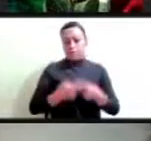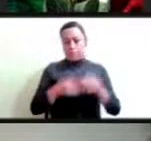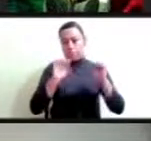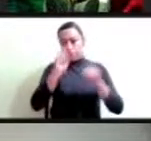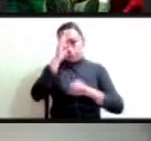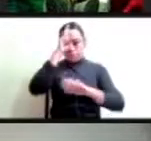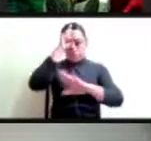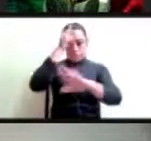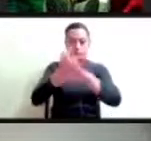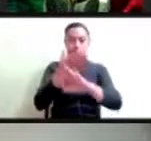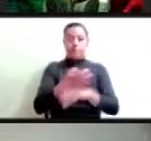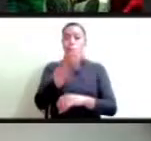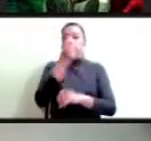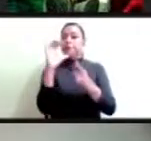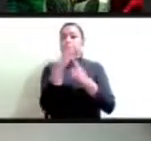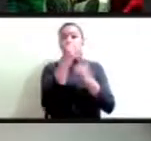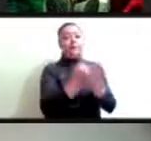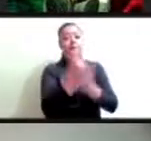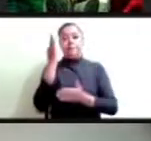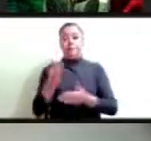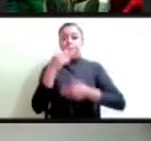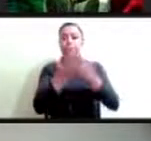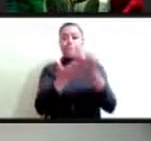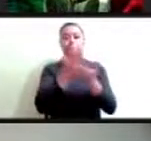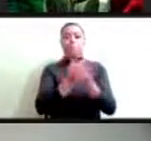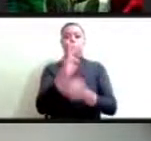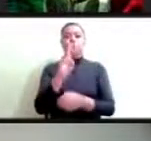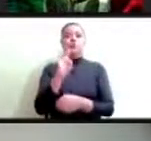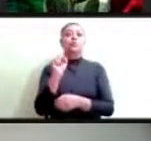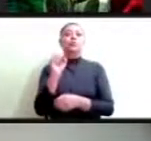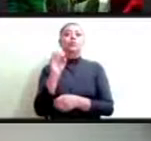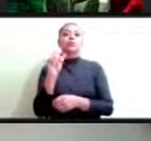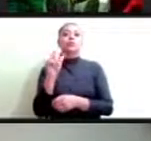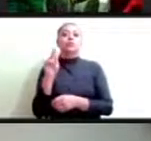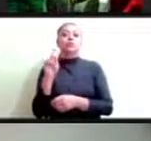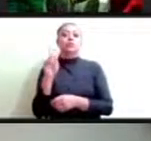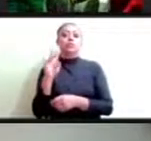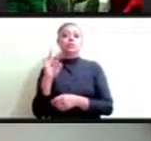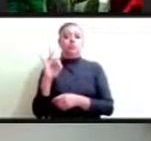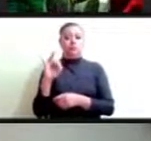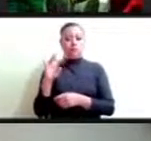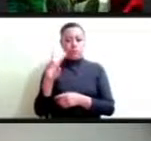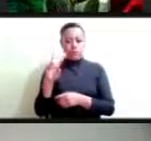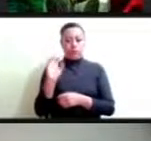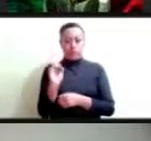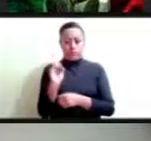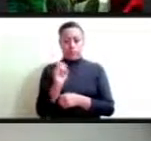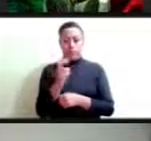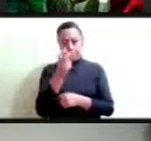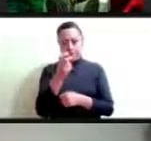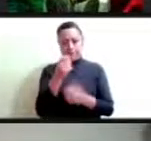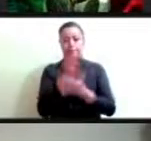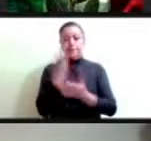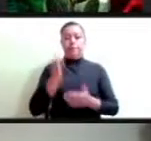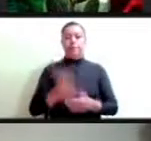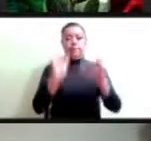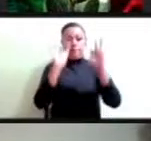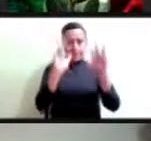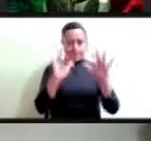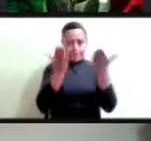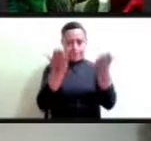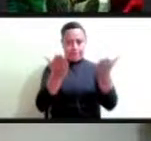dictaminadora propone en el resolutivo del presente dictamen la siguiente redacción. Único, se aprueba